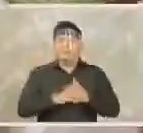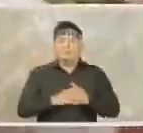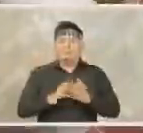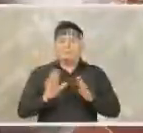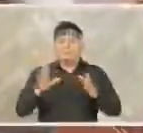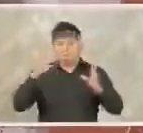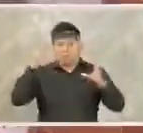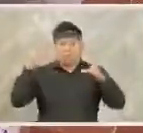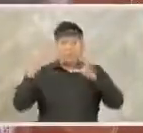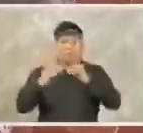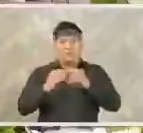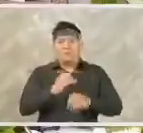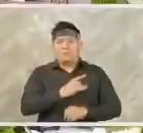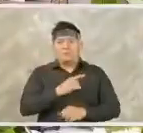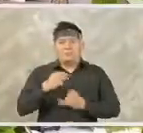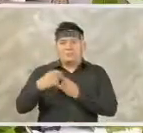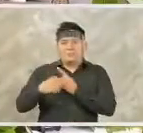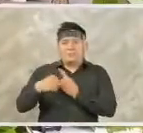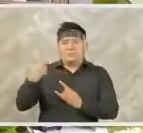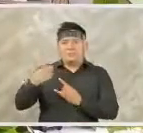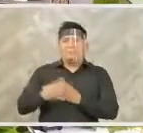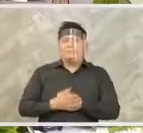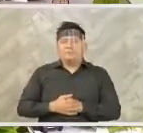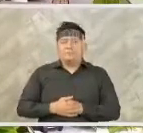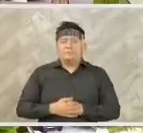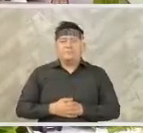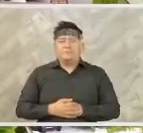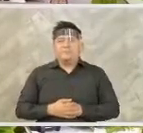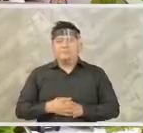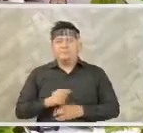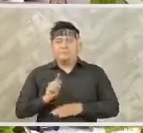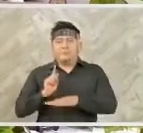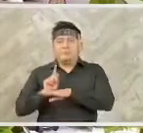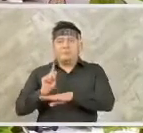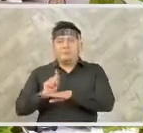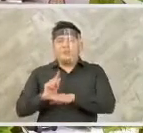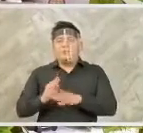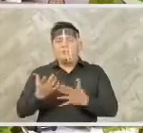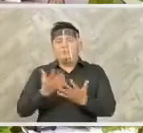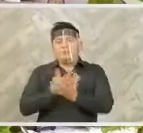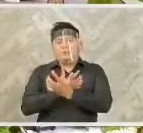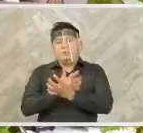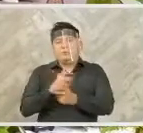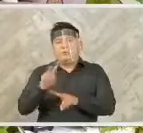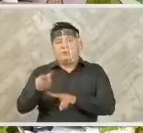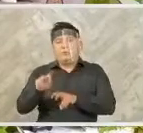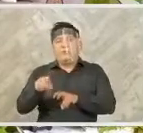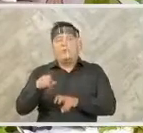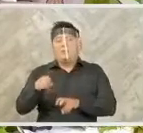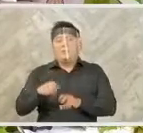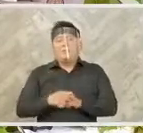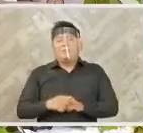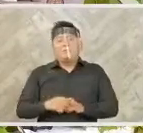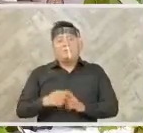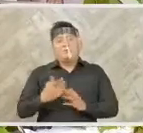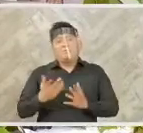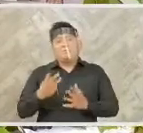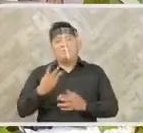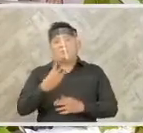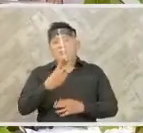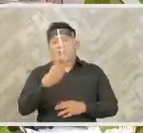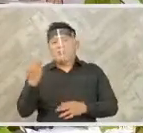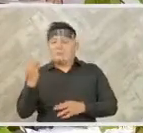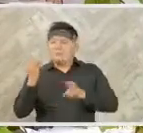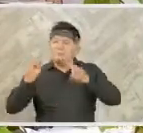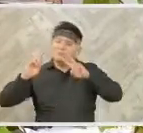convenio con la Universidad Francisco Paula Santander, con la Facultad de Ciencias Agrarias, para levantar 300 estudios de